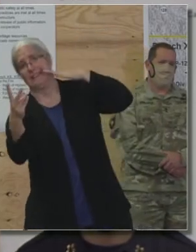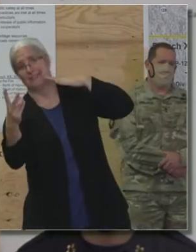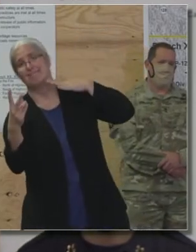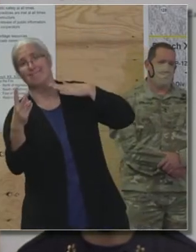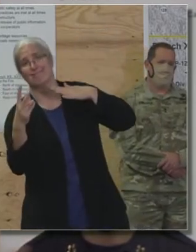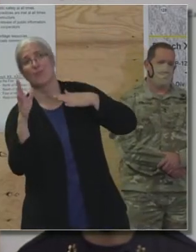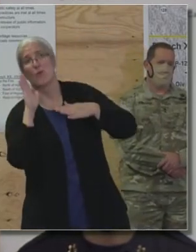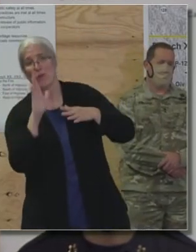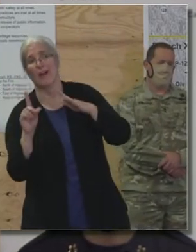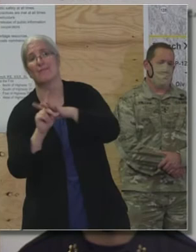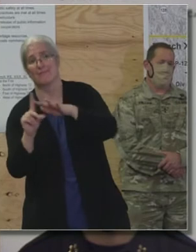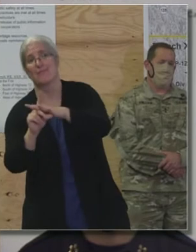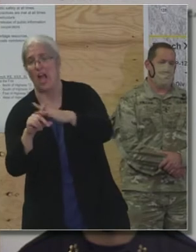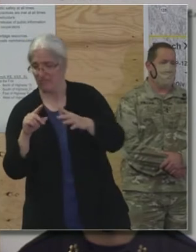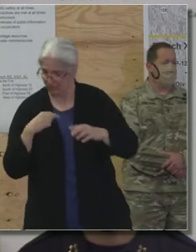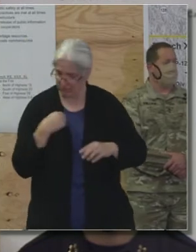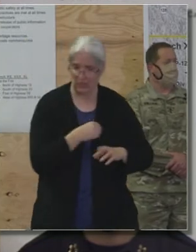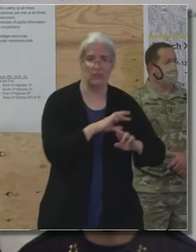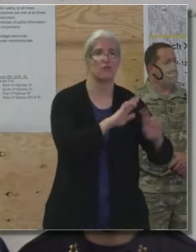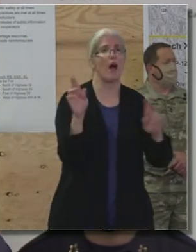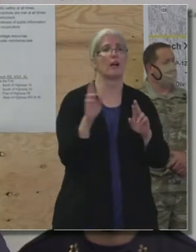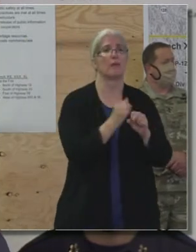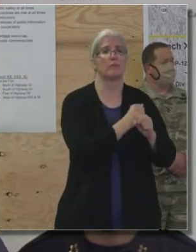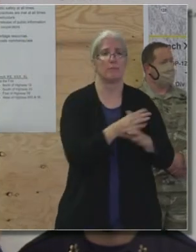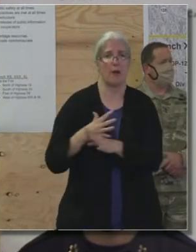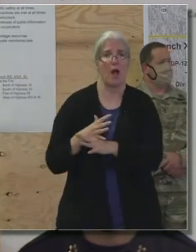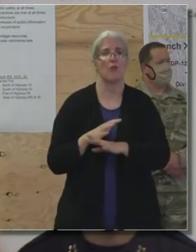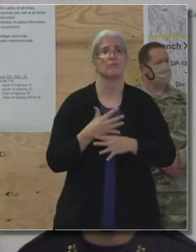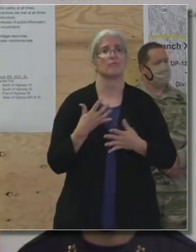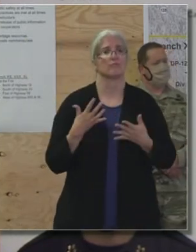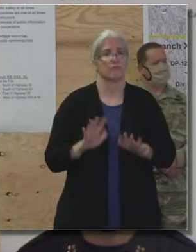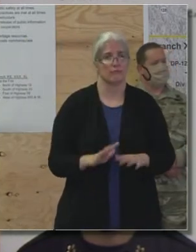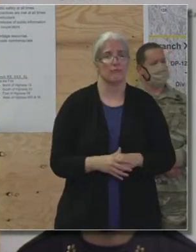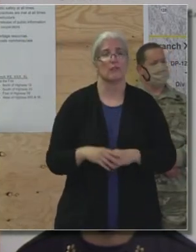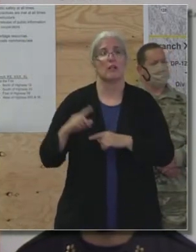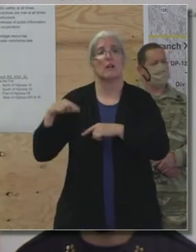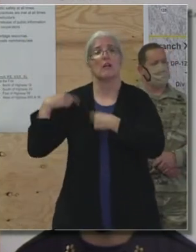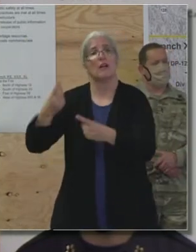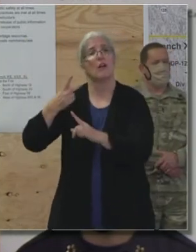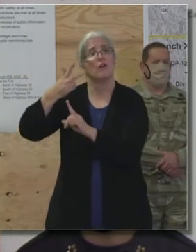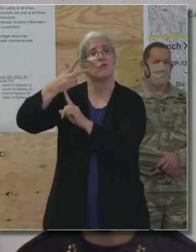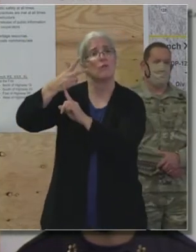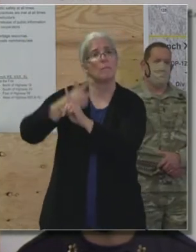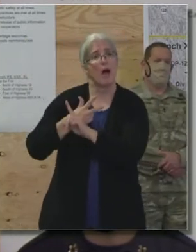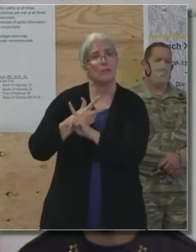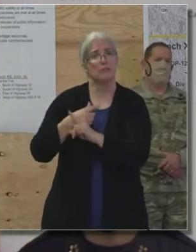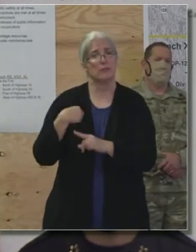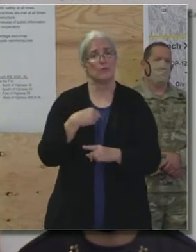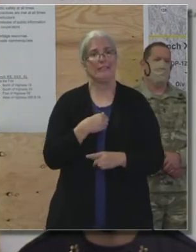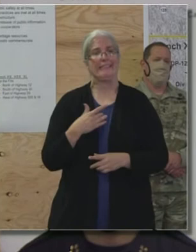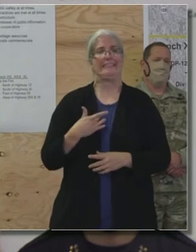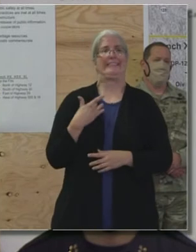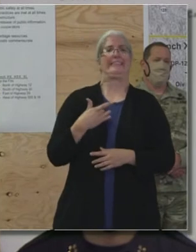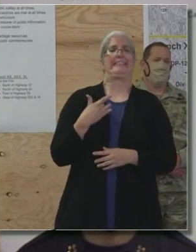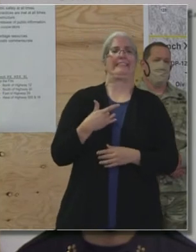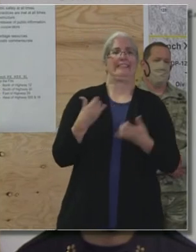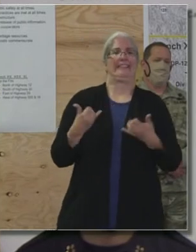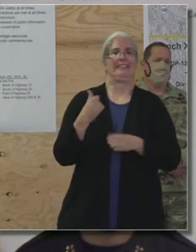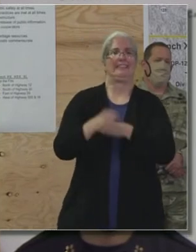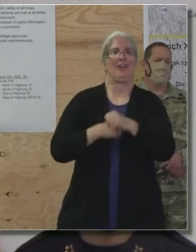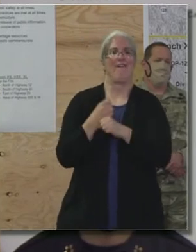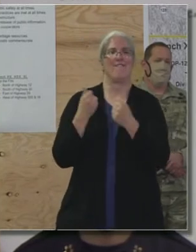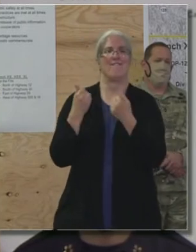estado ayudando ya mucho por muchos meses en muchos de estos lugares en los últimos tres meses en particular gracias a la anticipación